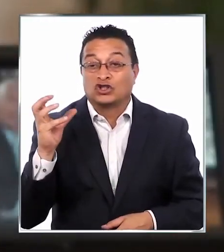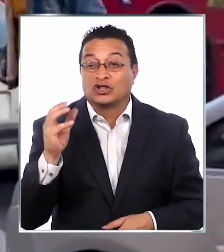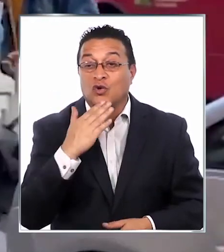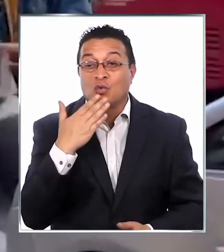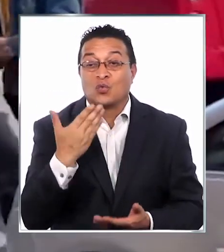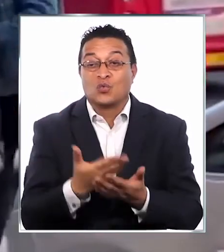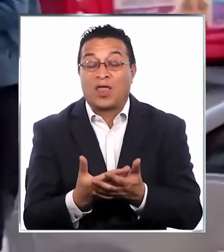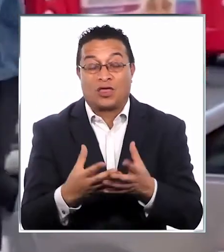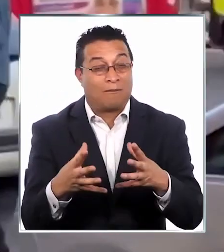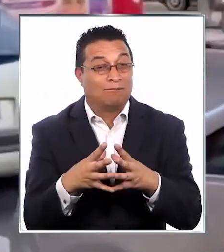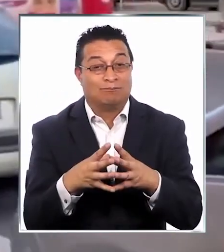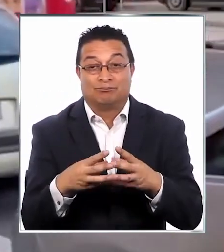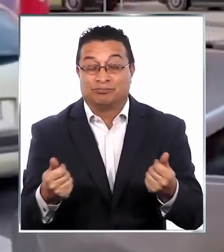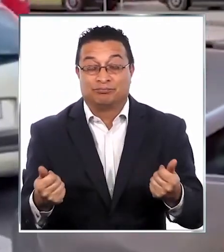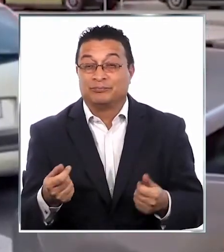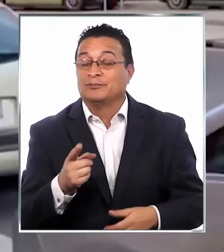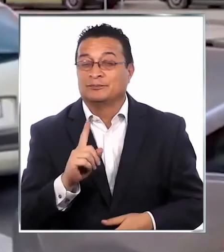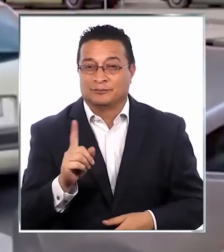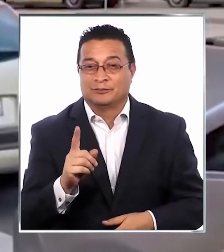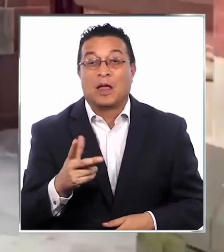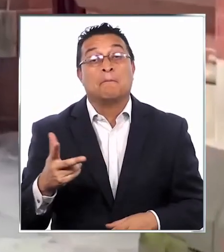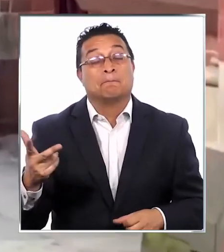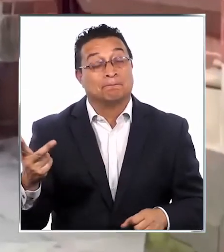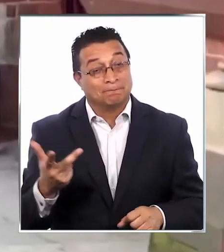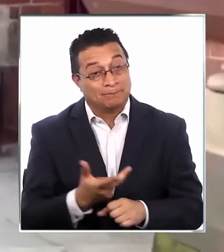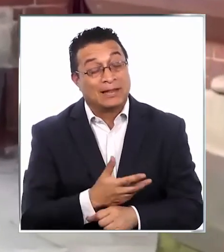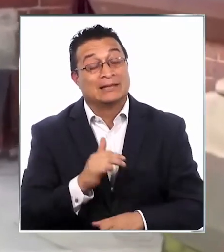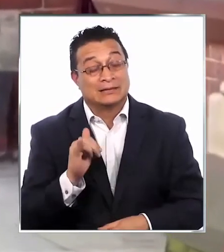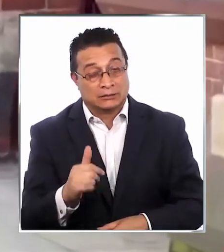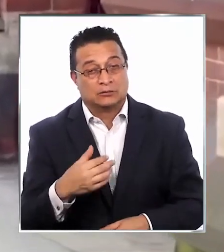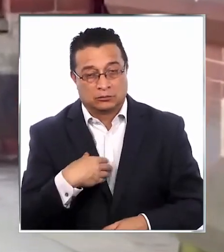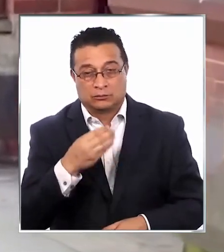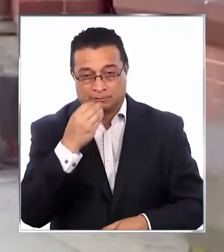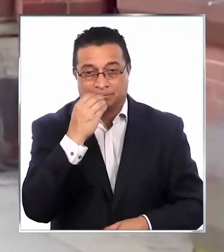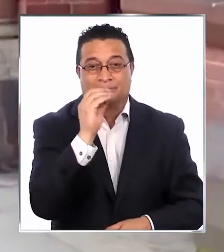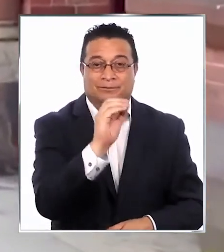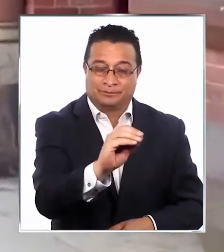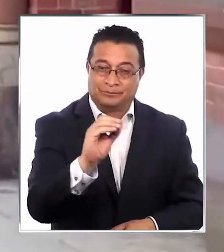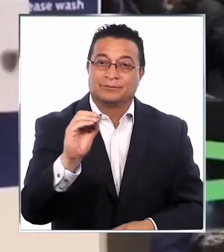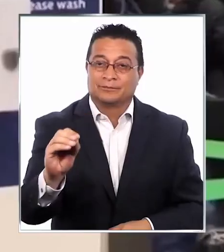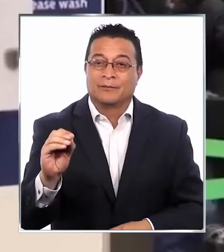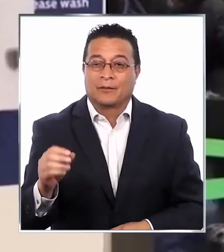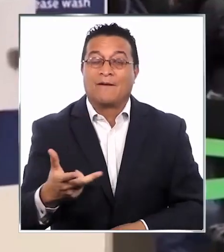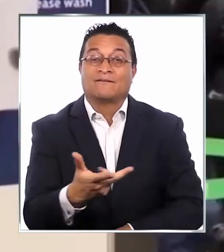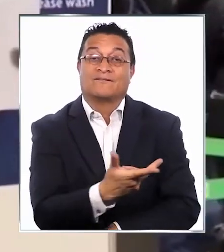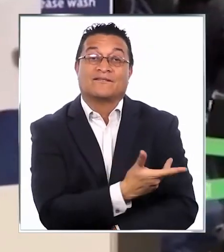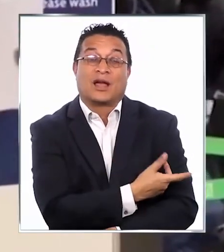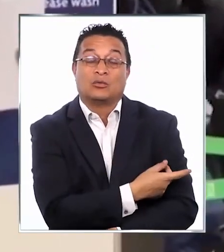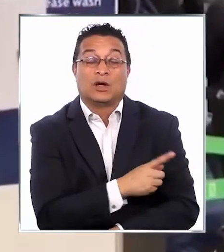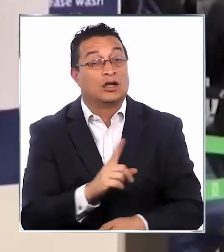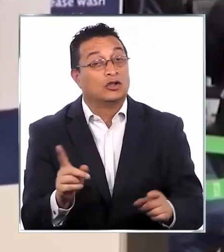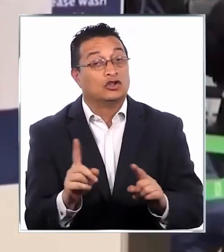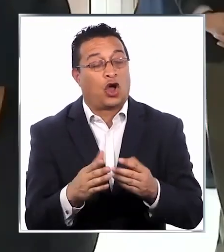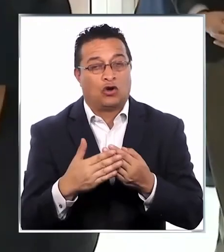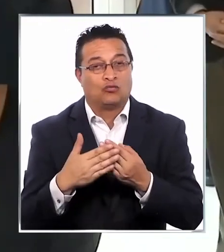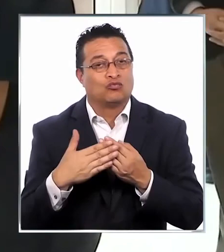cuándo va a desaparecer la pandemia, porque desafortunadamente, y aquí quiero hacer un llamado, las vacunas